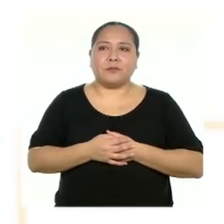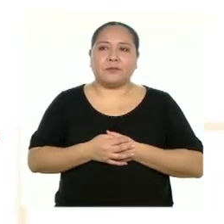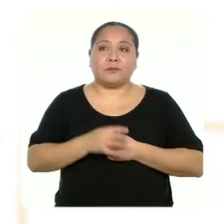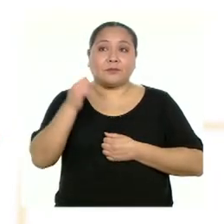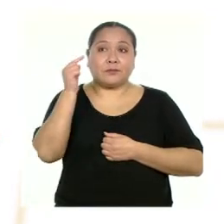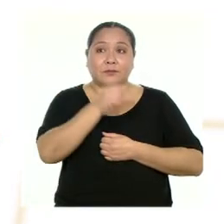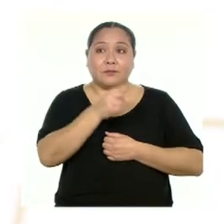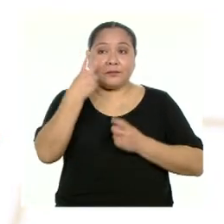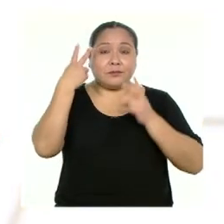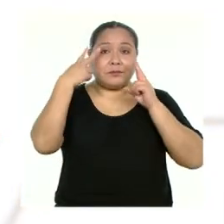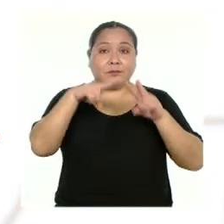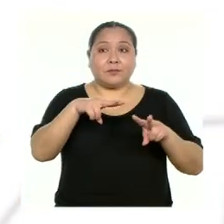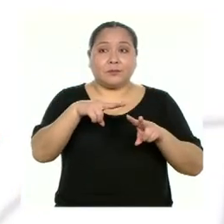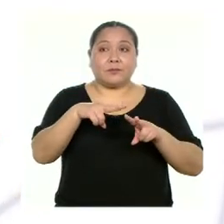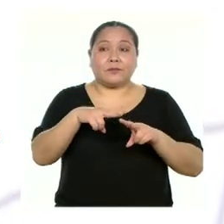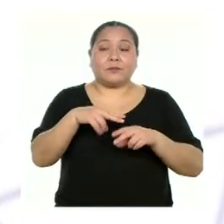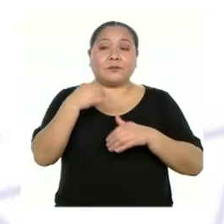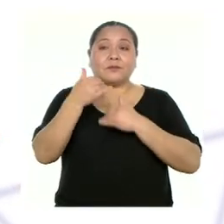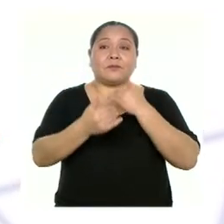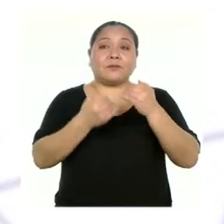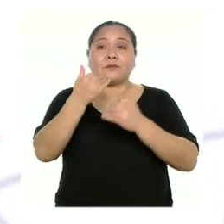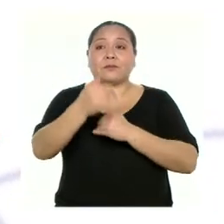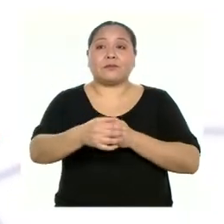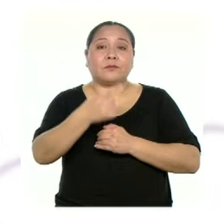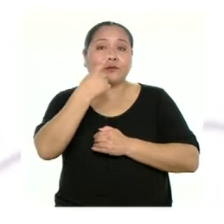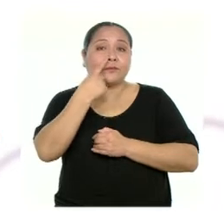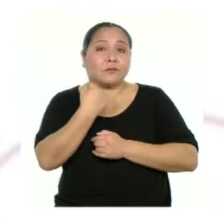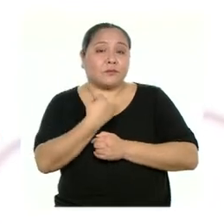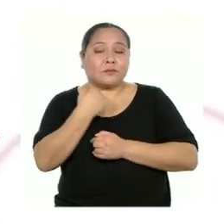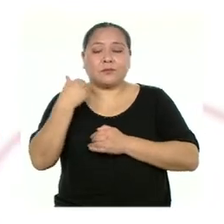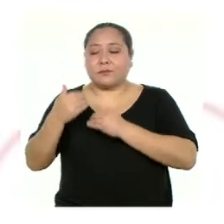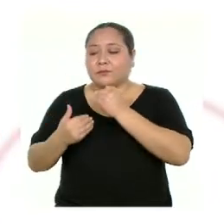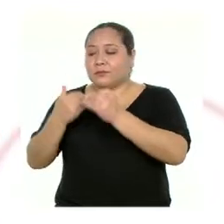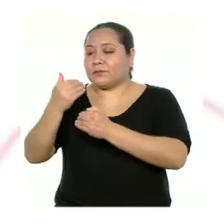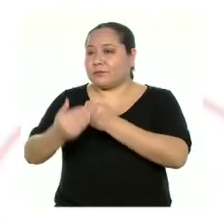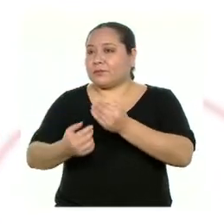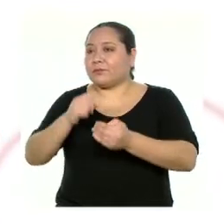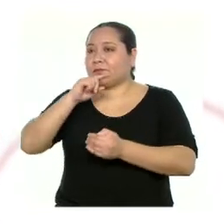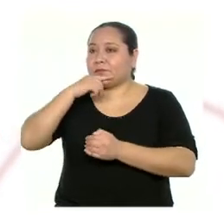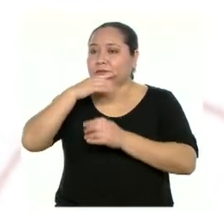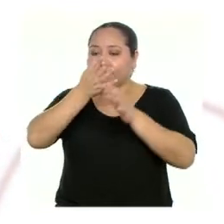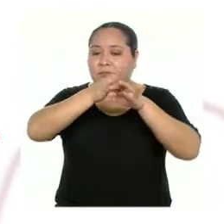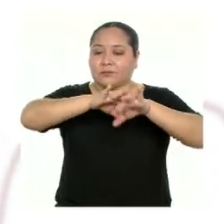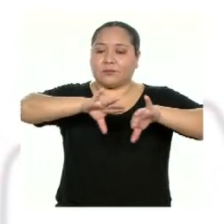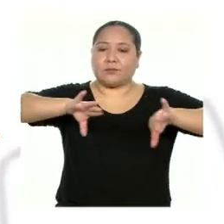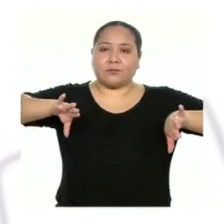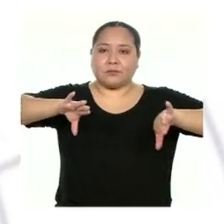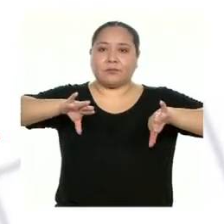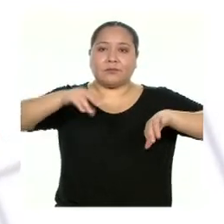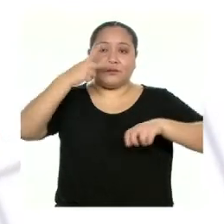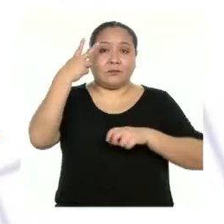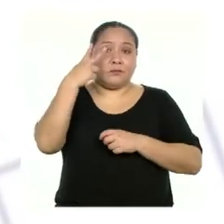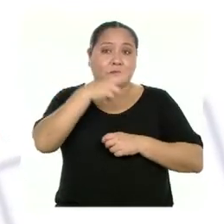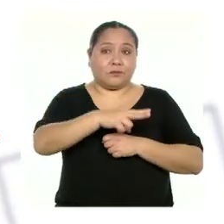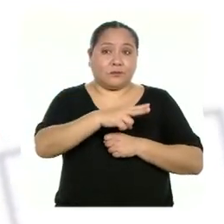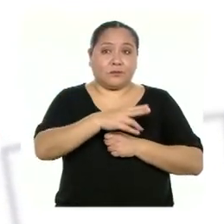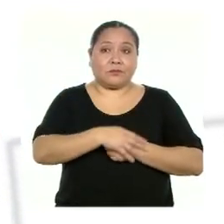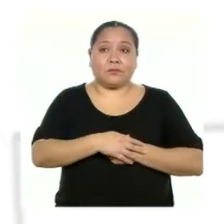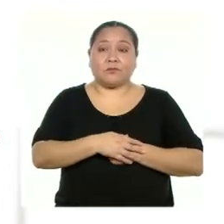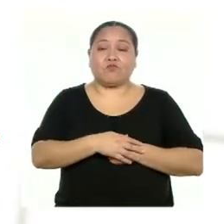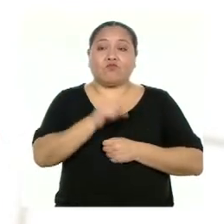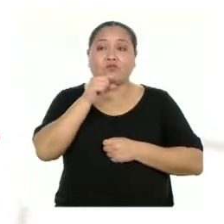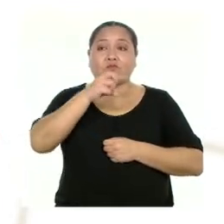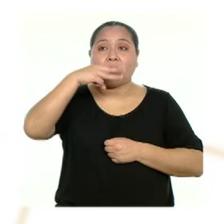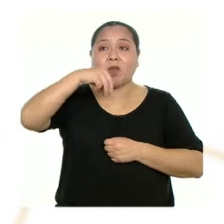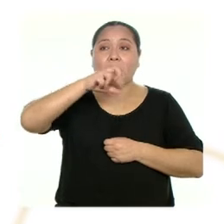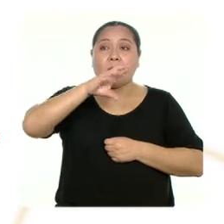Aquí observamos el procedimiento para el caso de personas de género masculino y femenino por separado. Si te das cuenta, las marcas